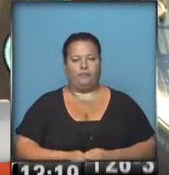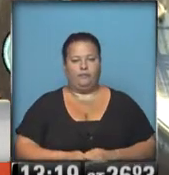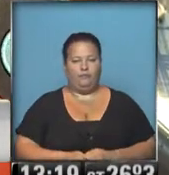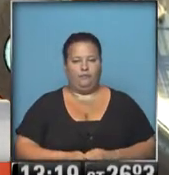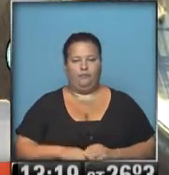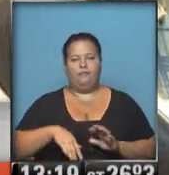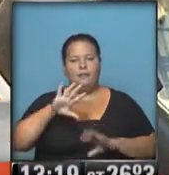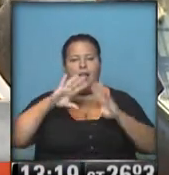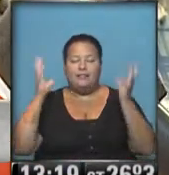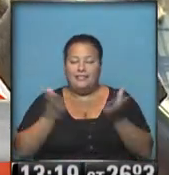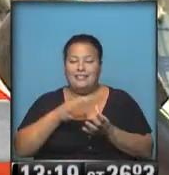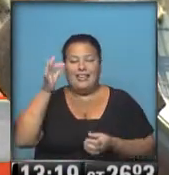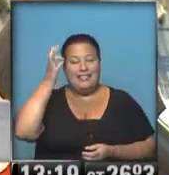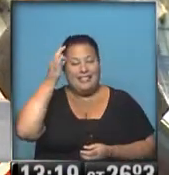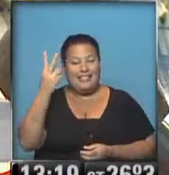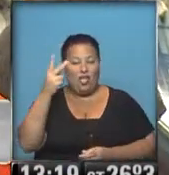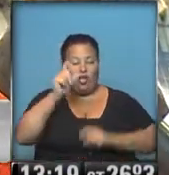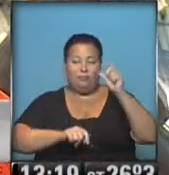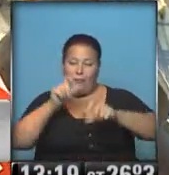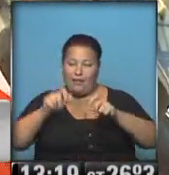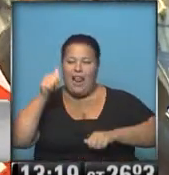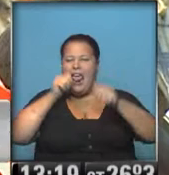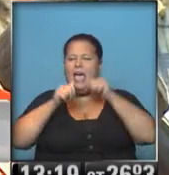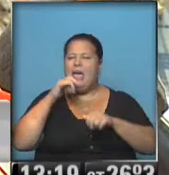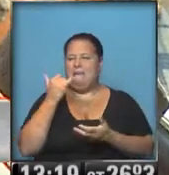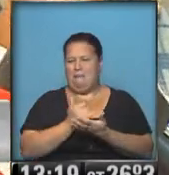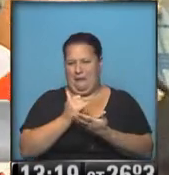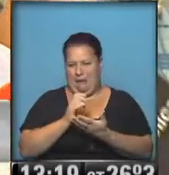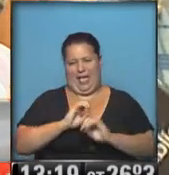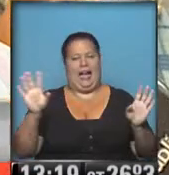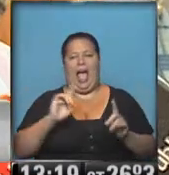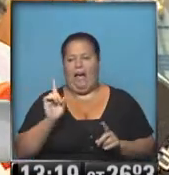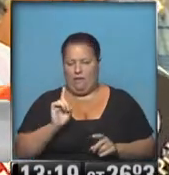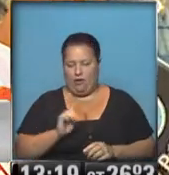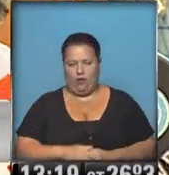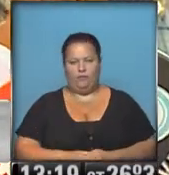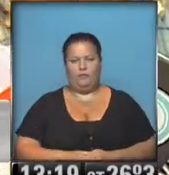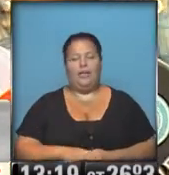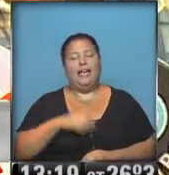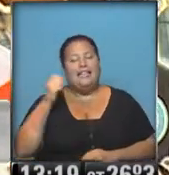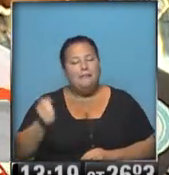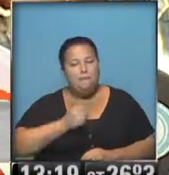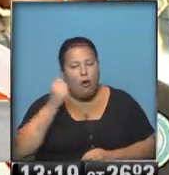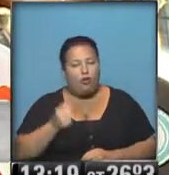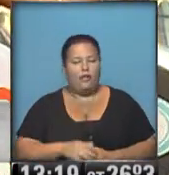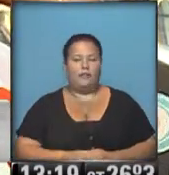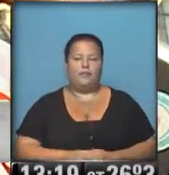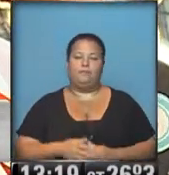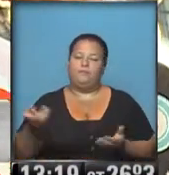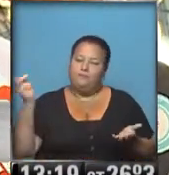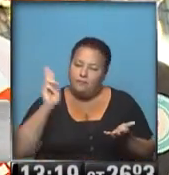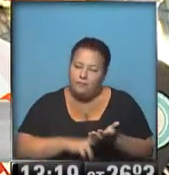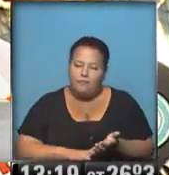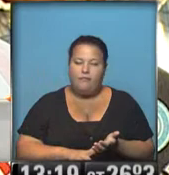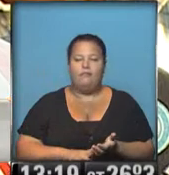En general, estos 32 pacientes, las heridas son leves y es importante recalcar